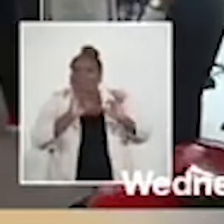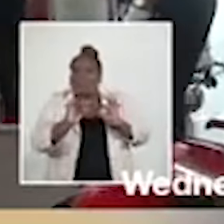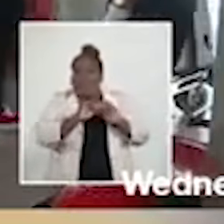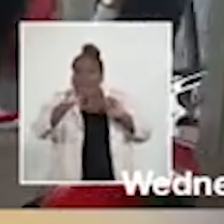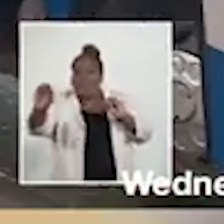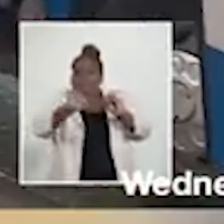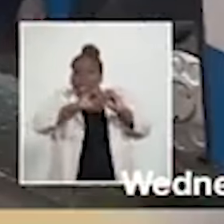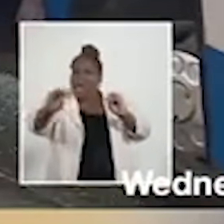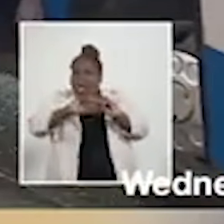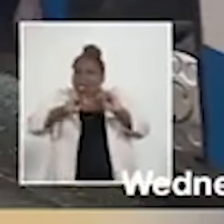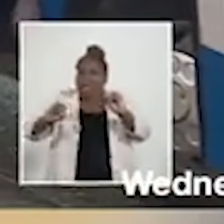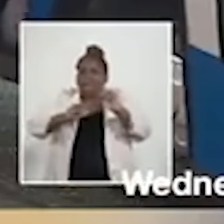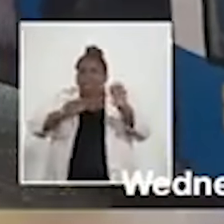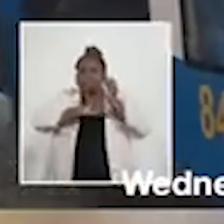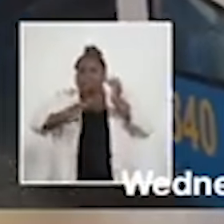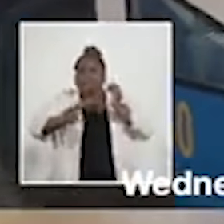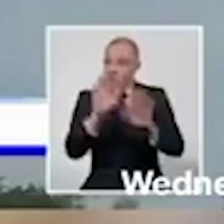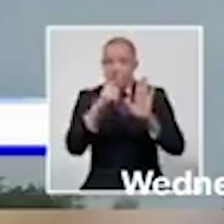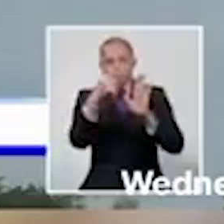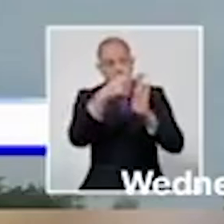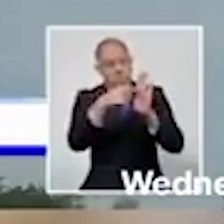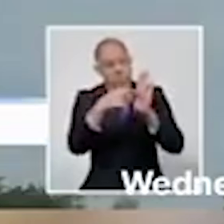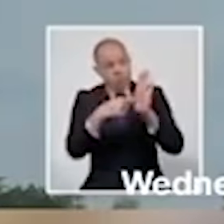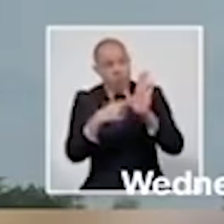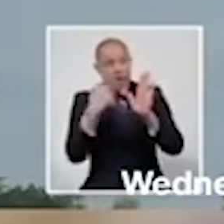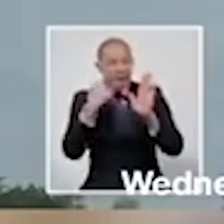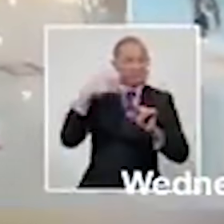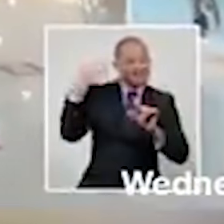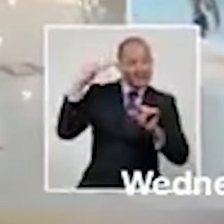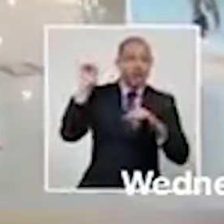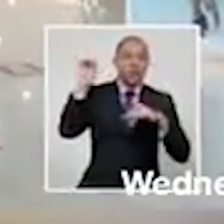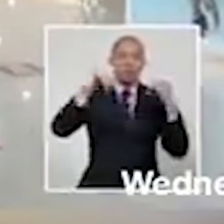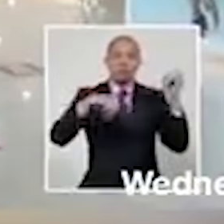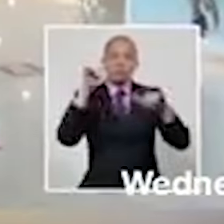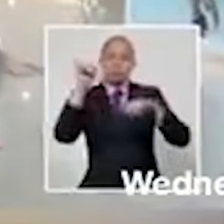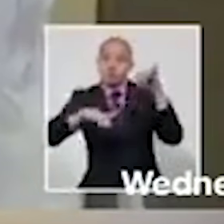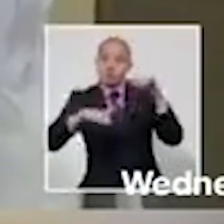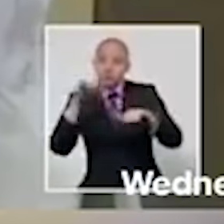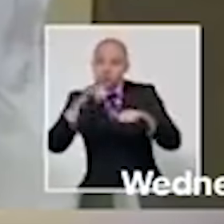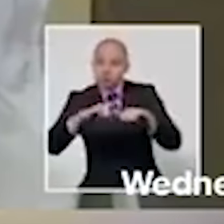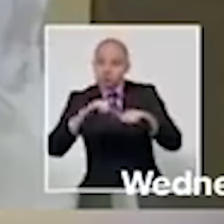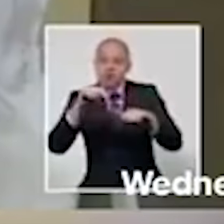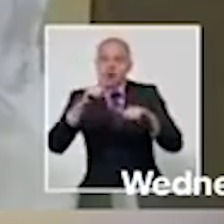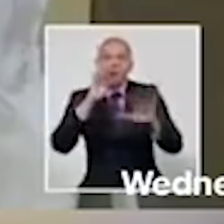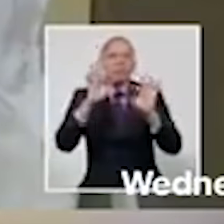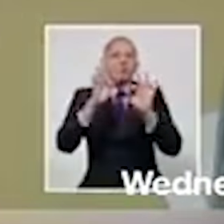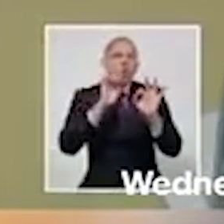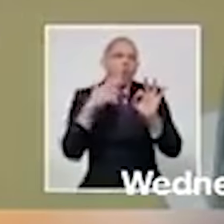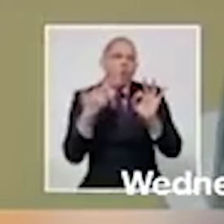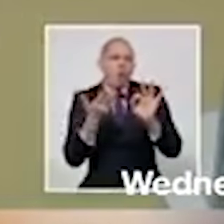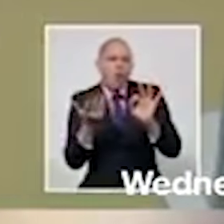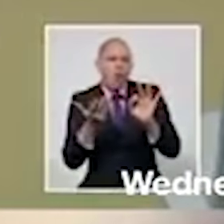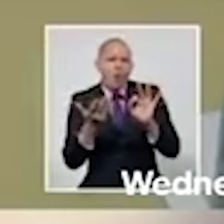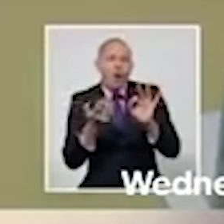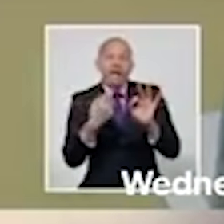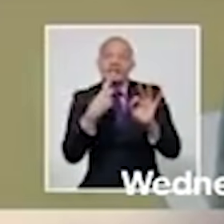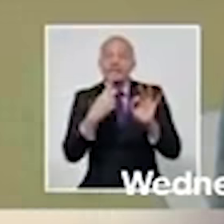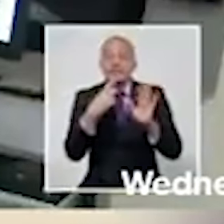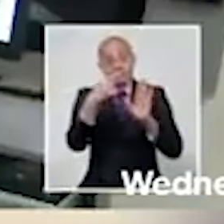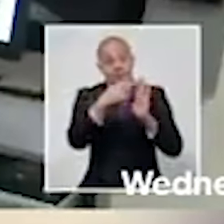American Airlines confirman que América se mantiene operando una frecuencia semanal autorizada desde Estados